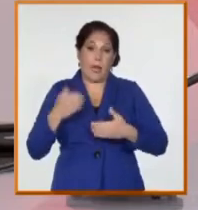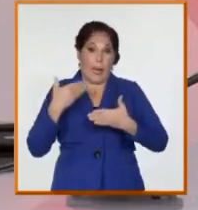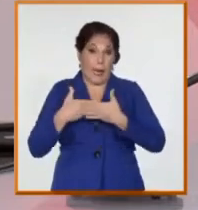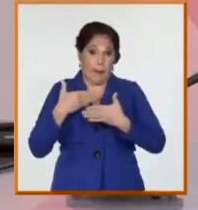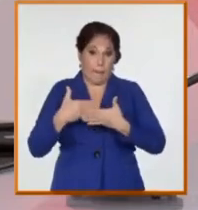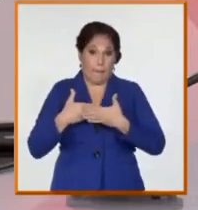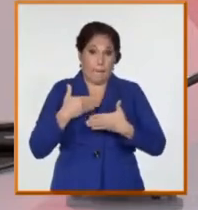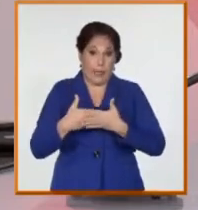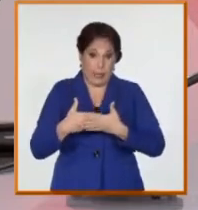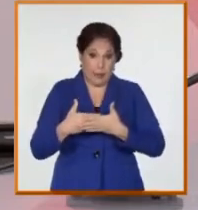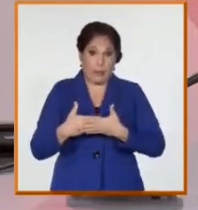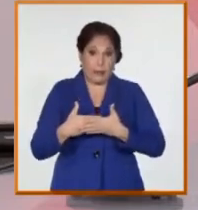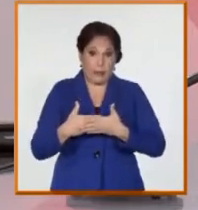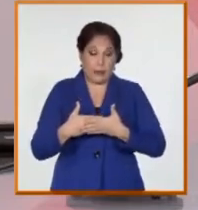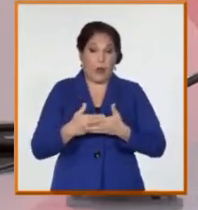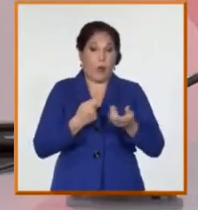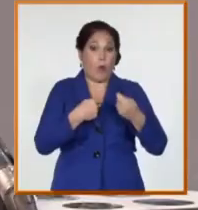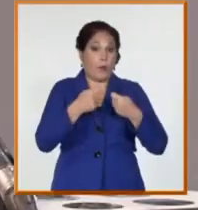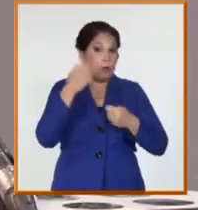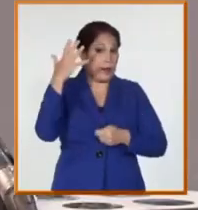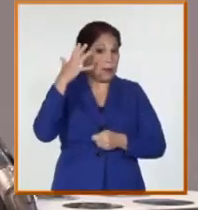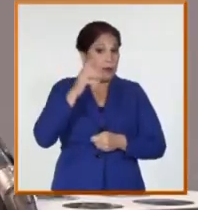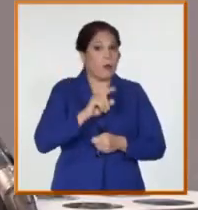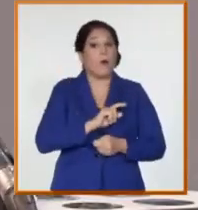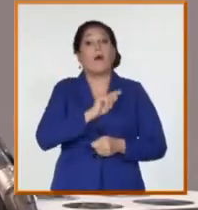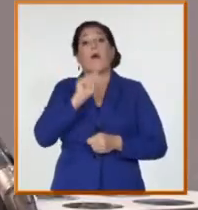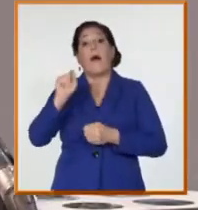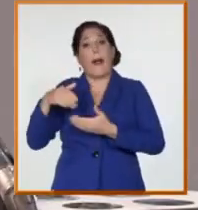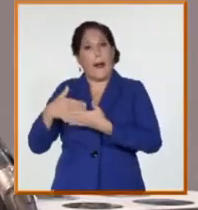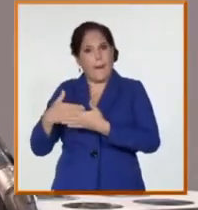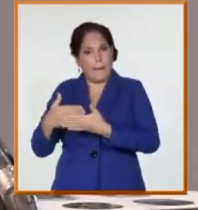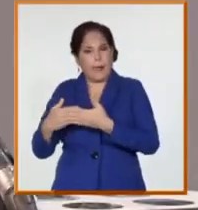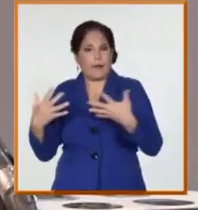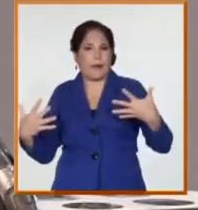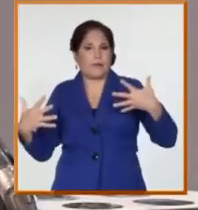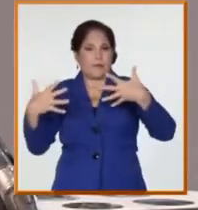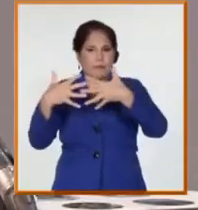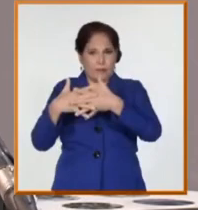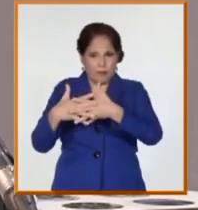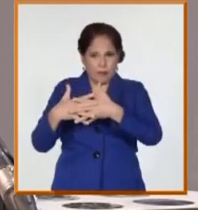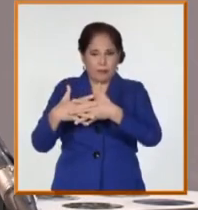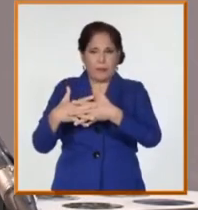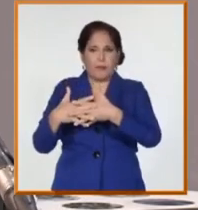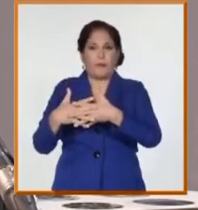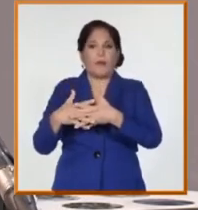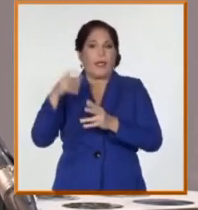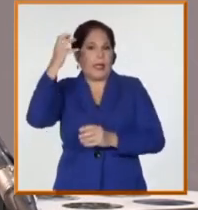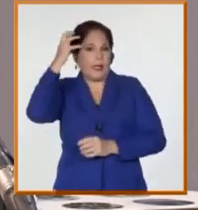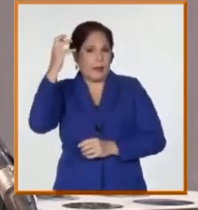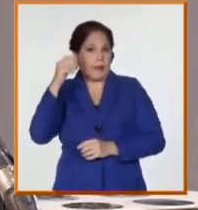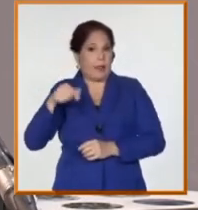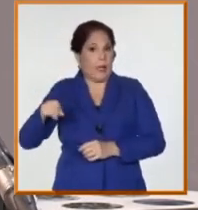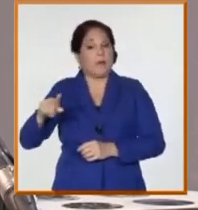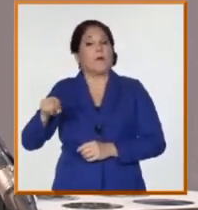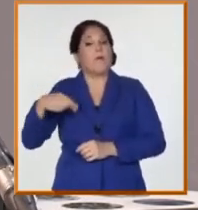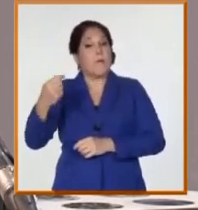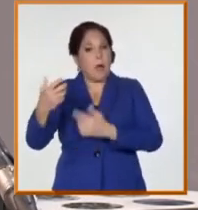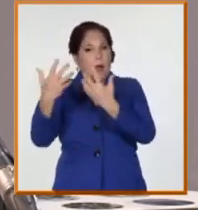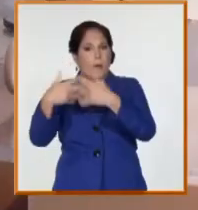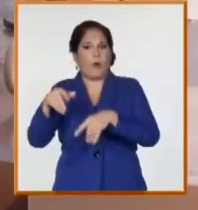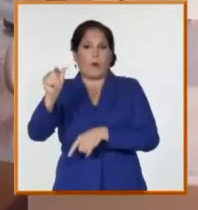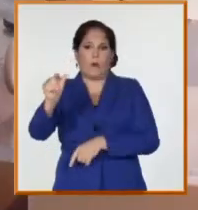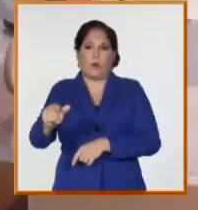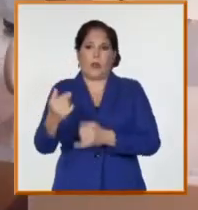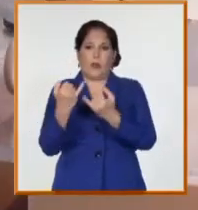empresa de el comercio exterior con una unidad una de mis pyme Estatal que a su vez tiene relaciones con